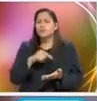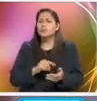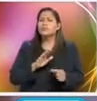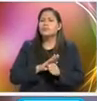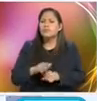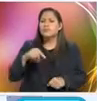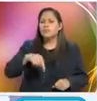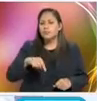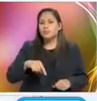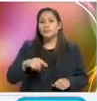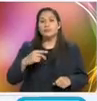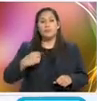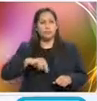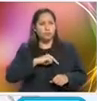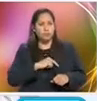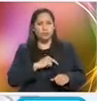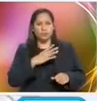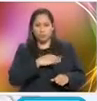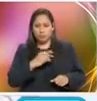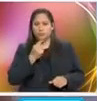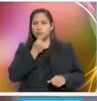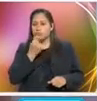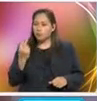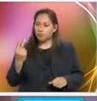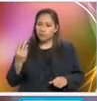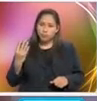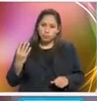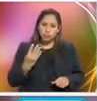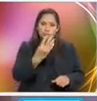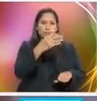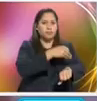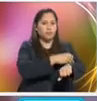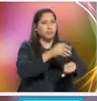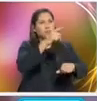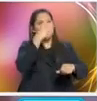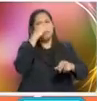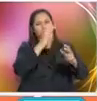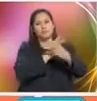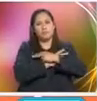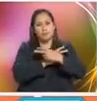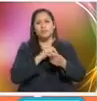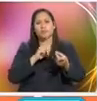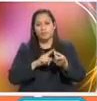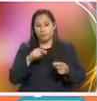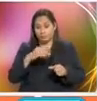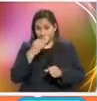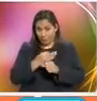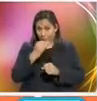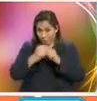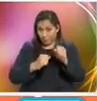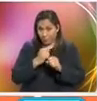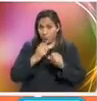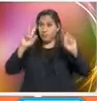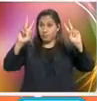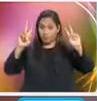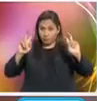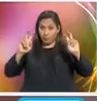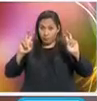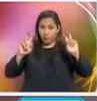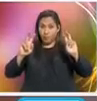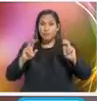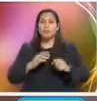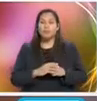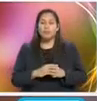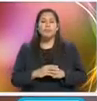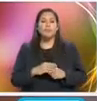están abiertos para que vayamos con los niños, toda la familia, a hacer el verano? Bueno, este año el tema que vamos a trabajar y que